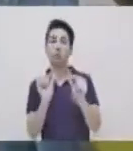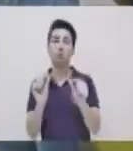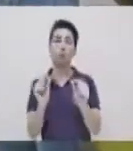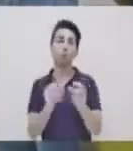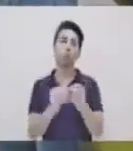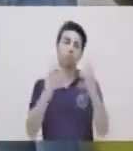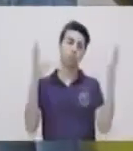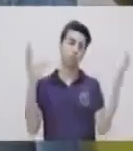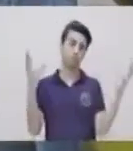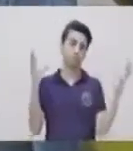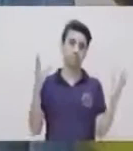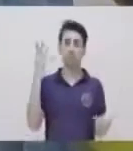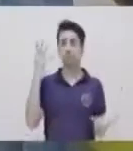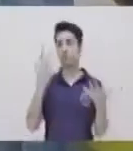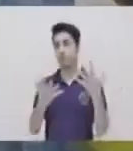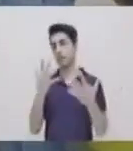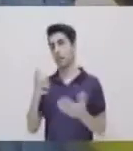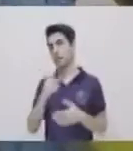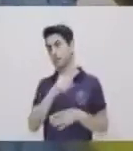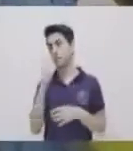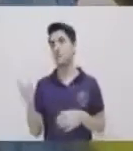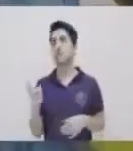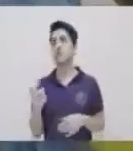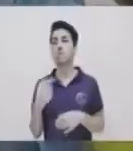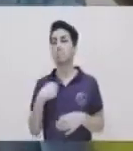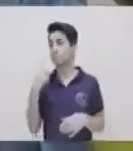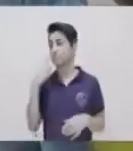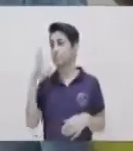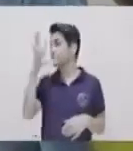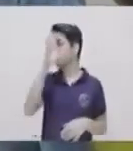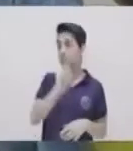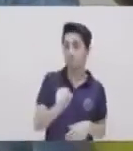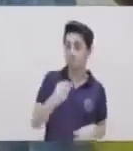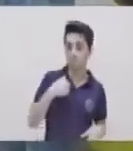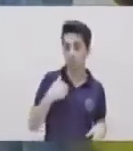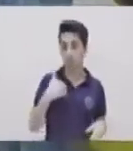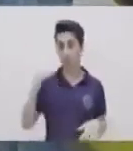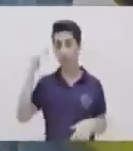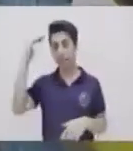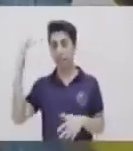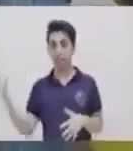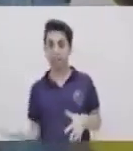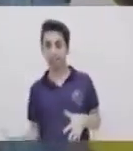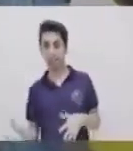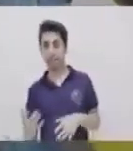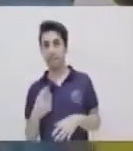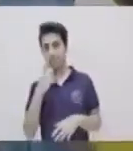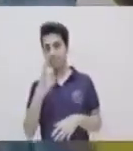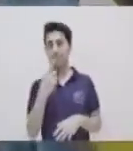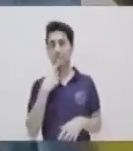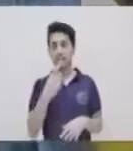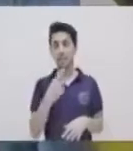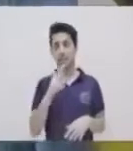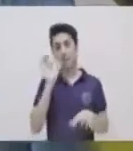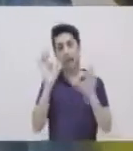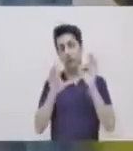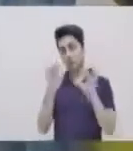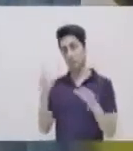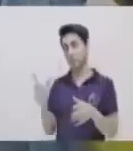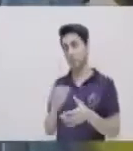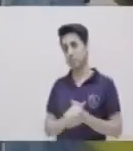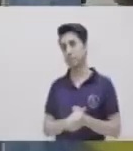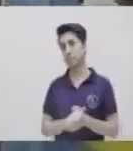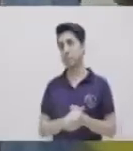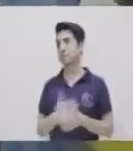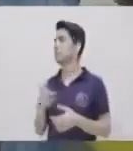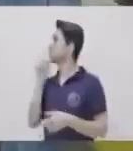pocas de muchas más, algunas que tal vez algunas generaciones ya no llegamos a conocer, como se mencionaba también el dodo, ¿verdad?